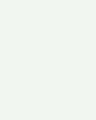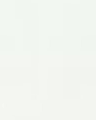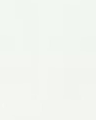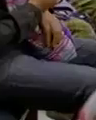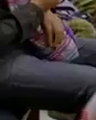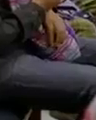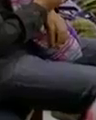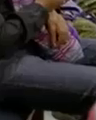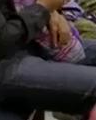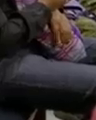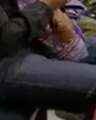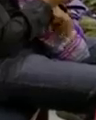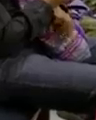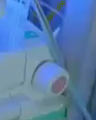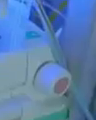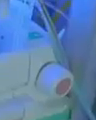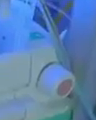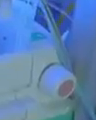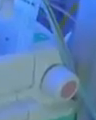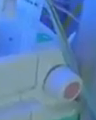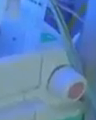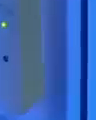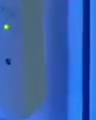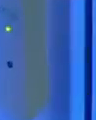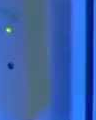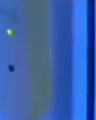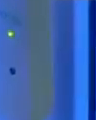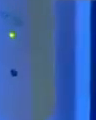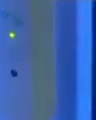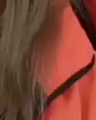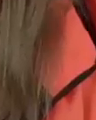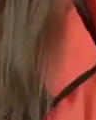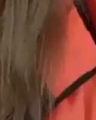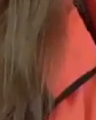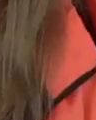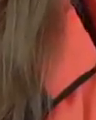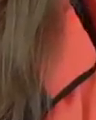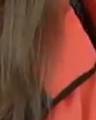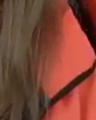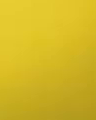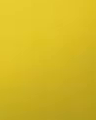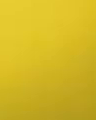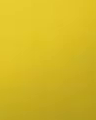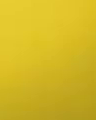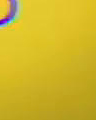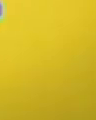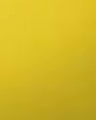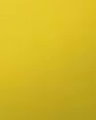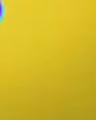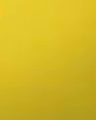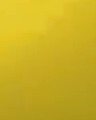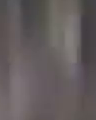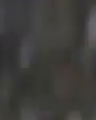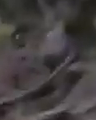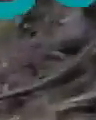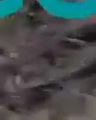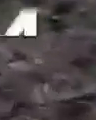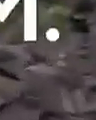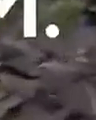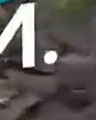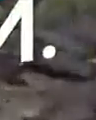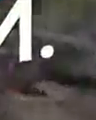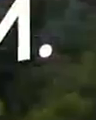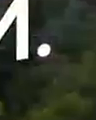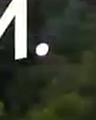final el invento tuvo su repercusión en Colombia. ¿qué sería del mundo sin la incubadora? Muchas tristezas. ¿Qué inventa? Y